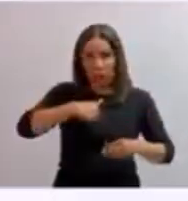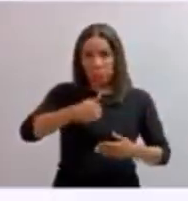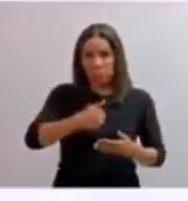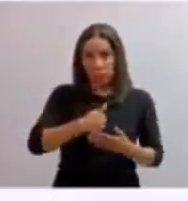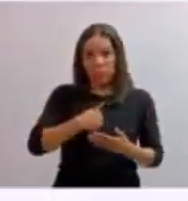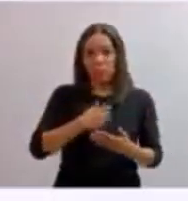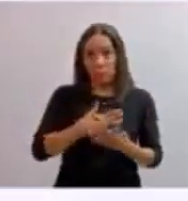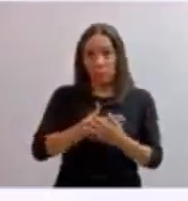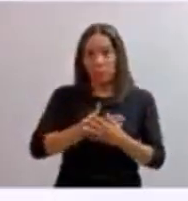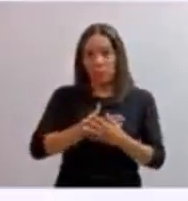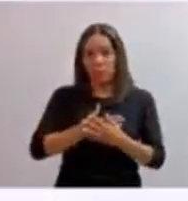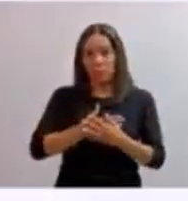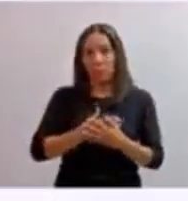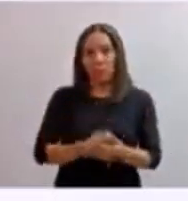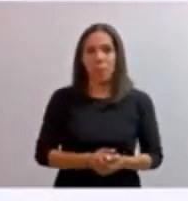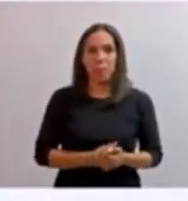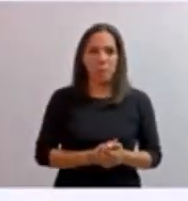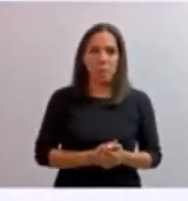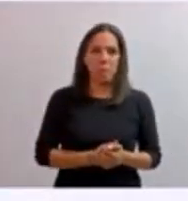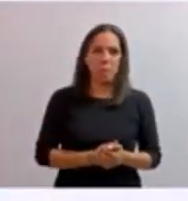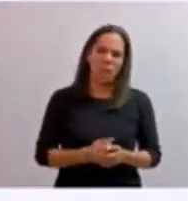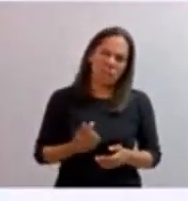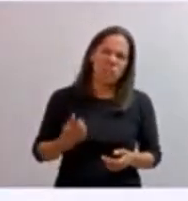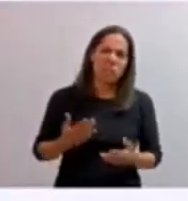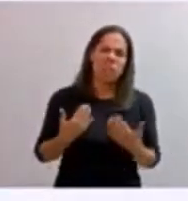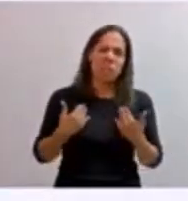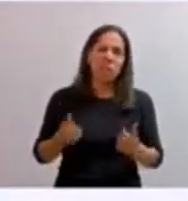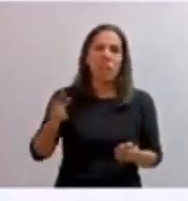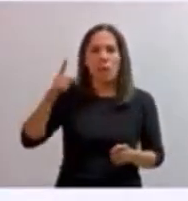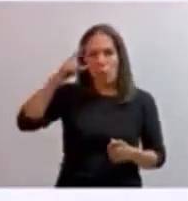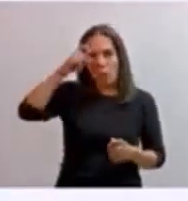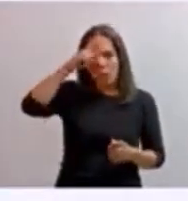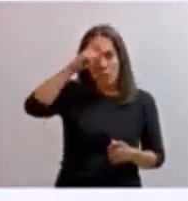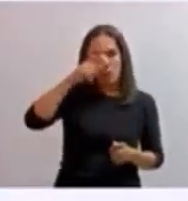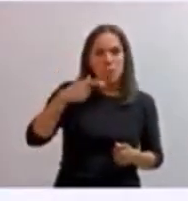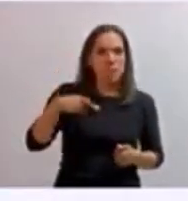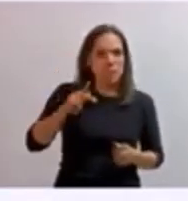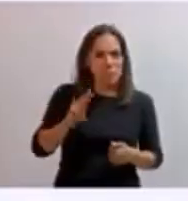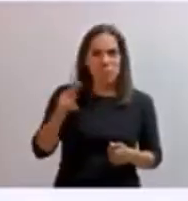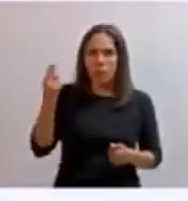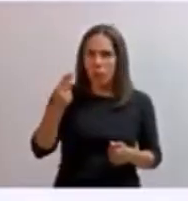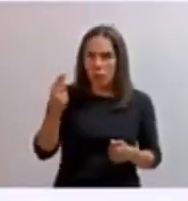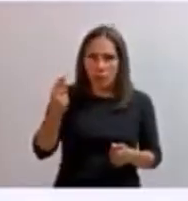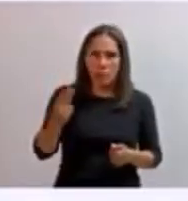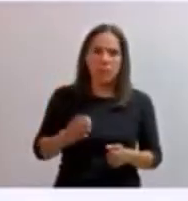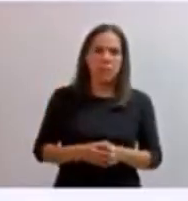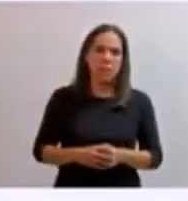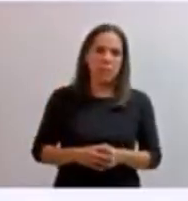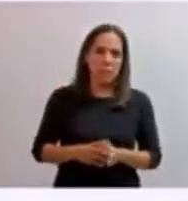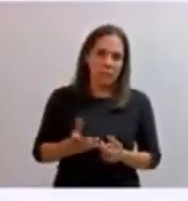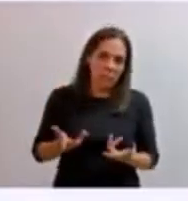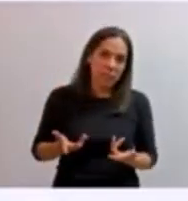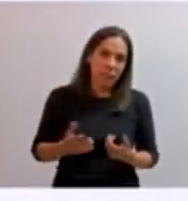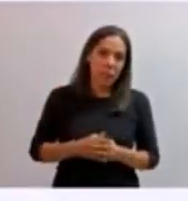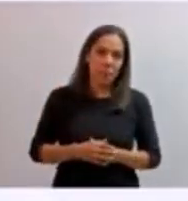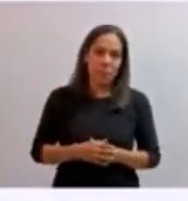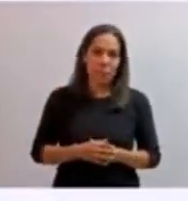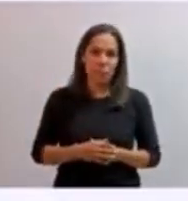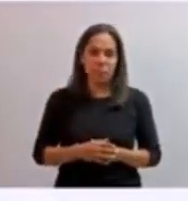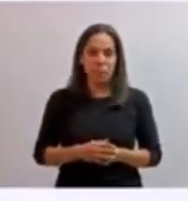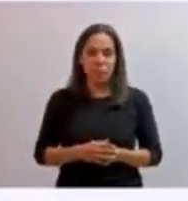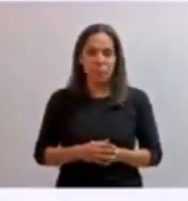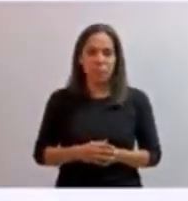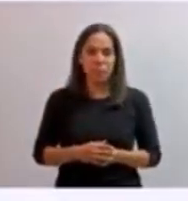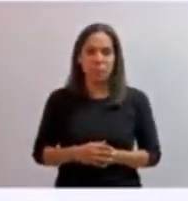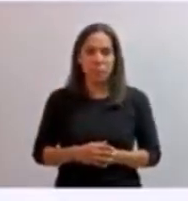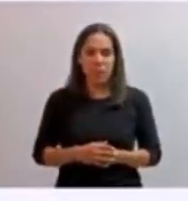es prácticamente imposible, etcétera. Como lo sé por experiencias de otros ATPs, de otros